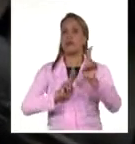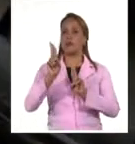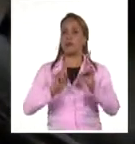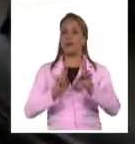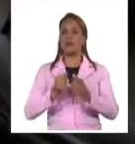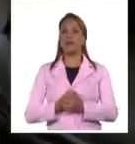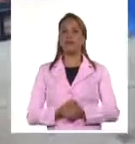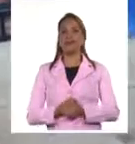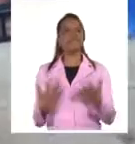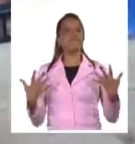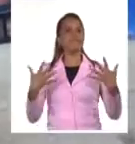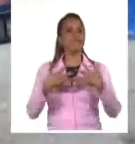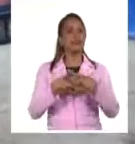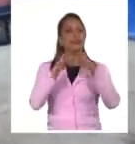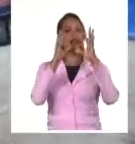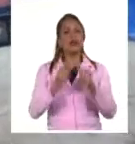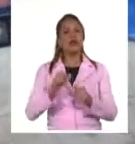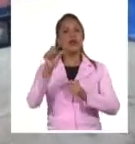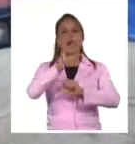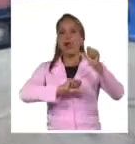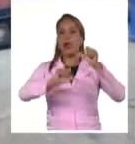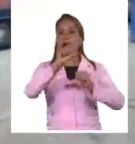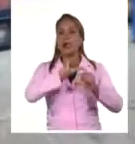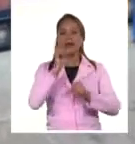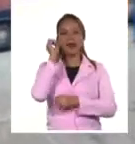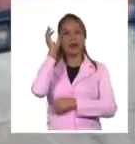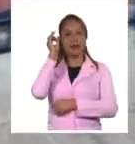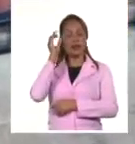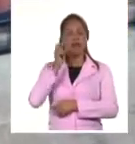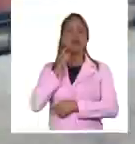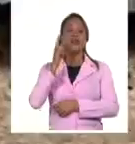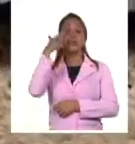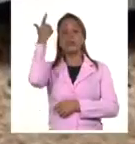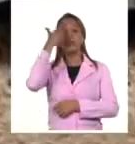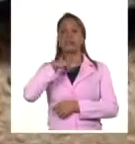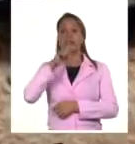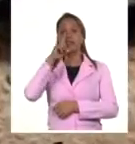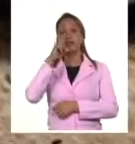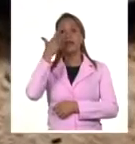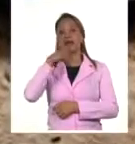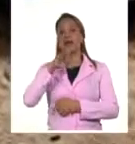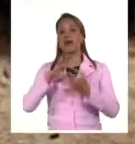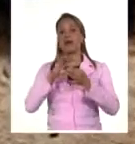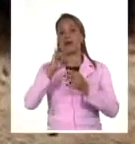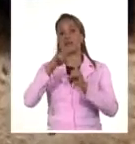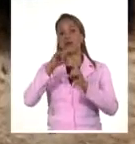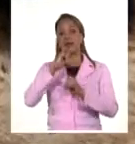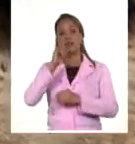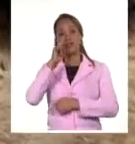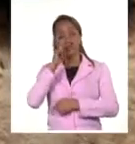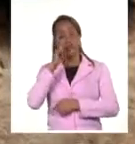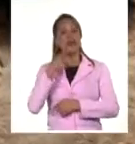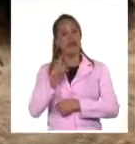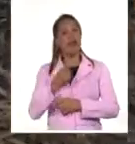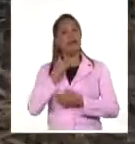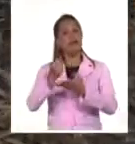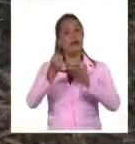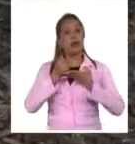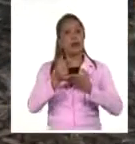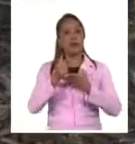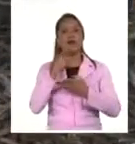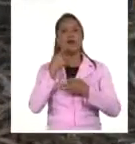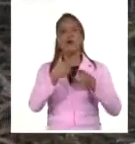Enlace, resultado del Laboratorio de Creación Artística LASA de San Agustín, ha reorientado su labor hacia productos más duraderos para la